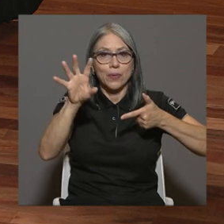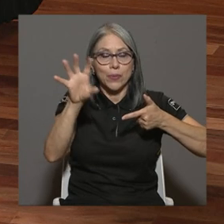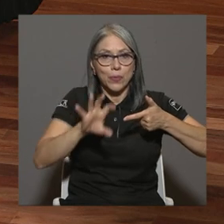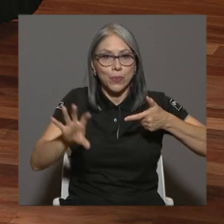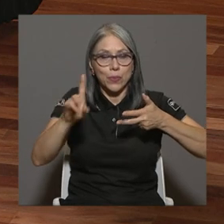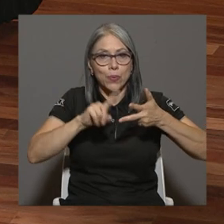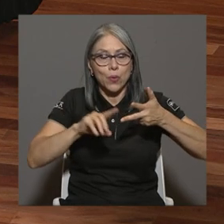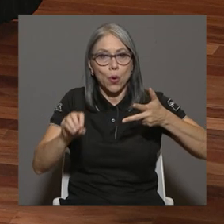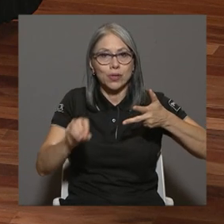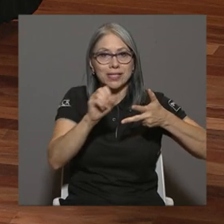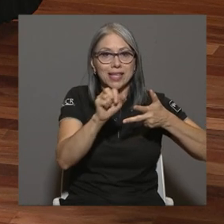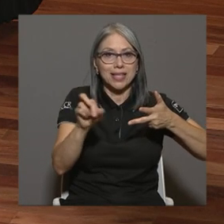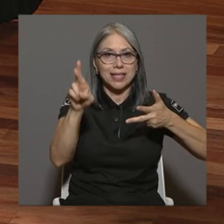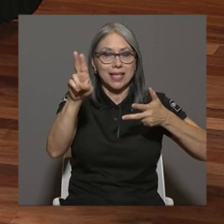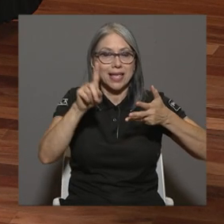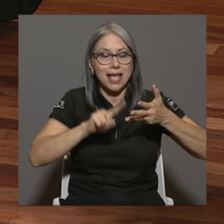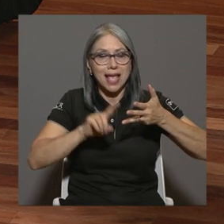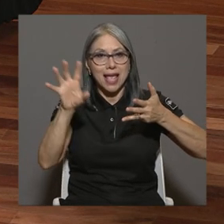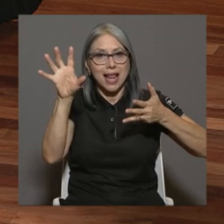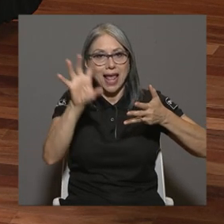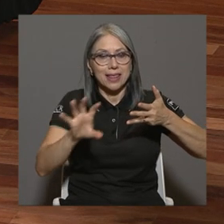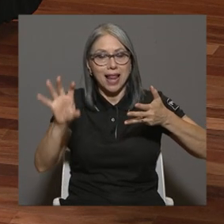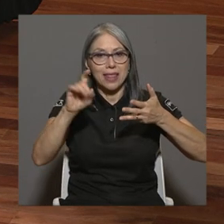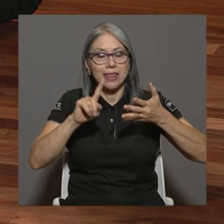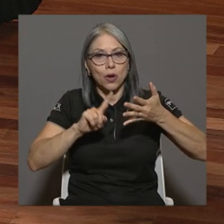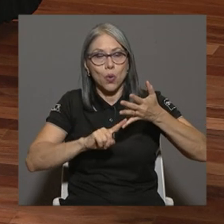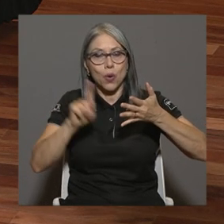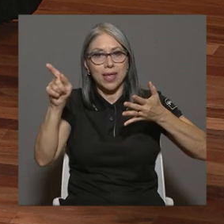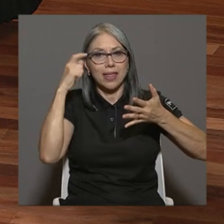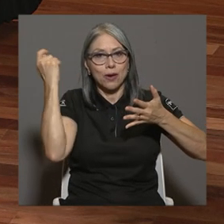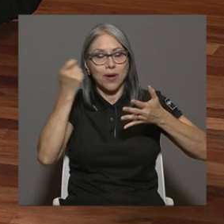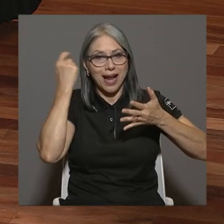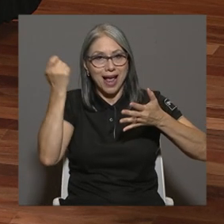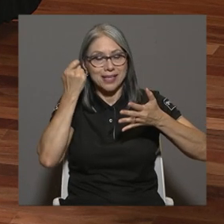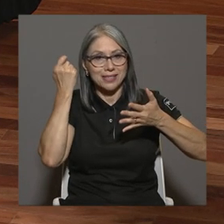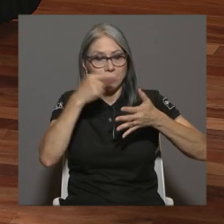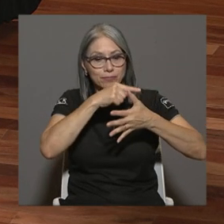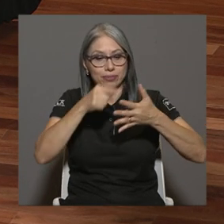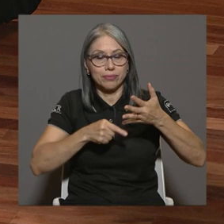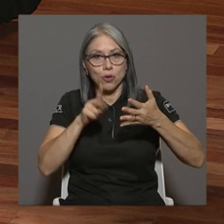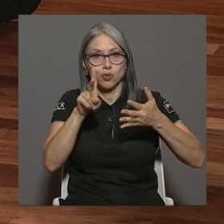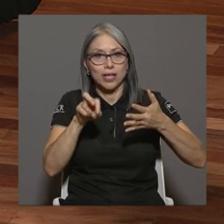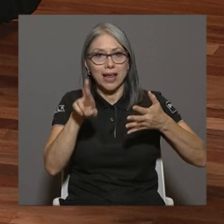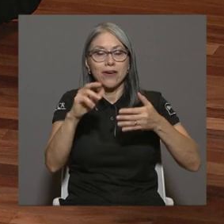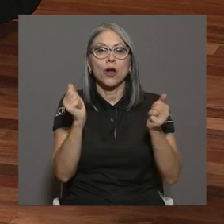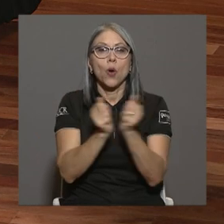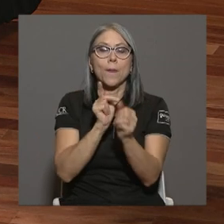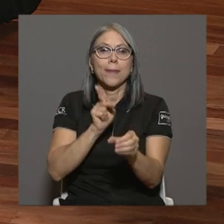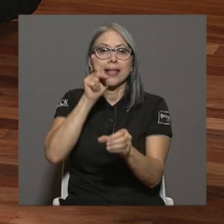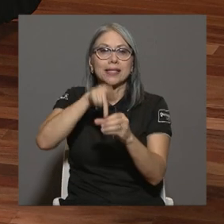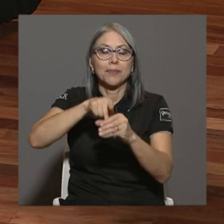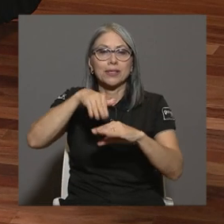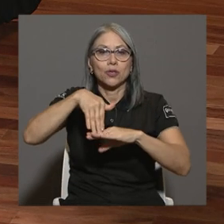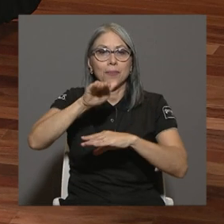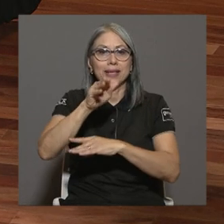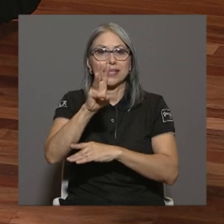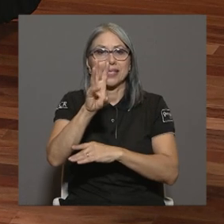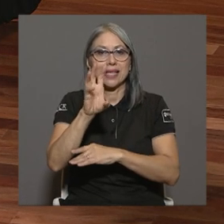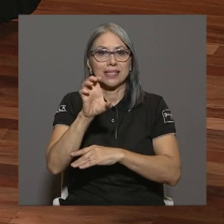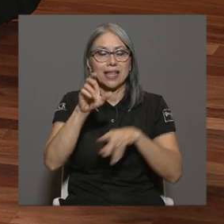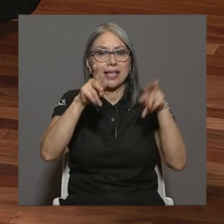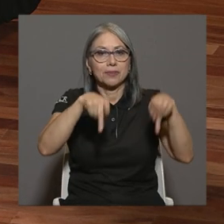de Occidente, la sede del Atlántico y la sede de Guanacaste, con una participación de más de 600